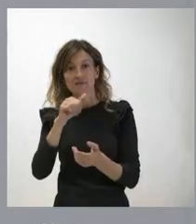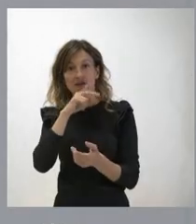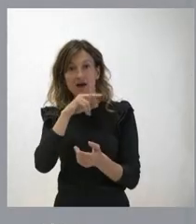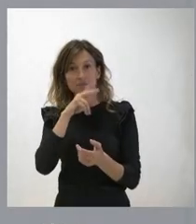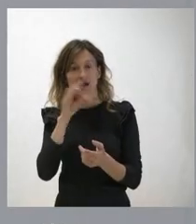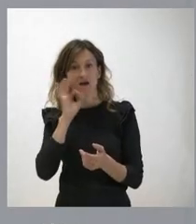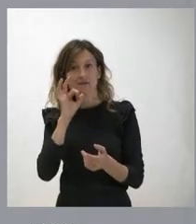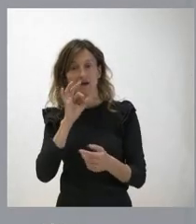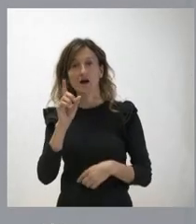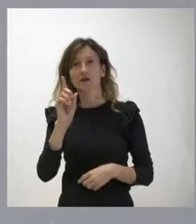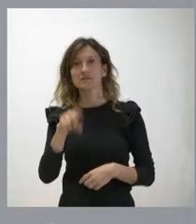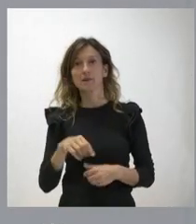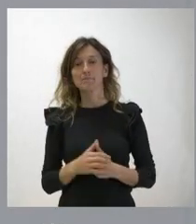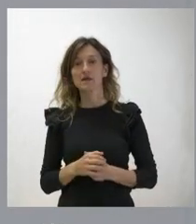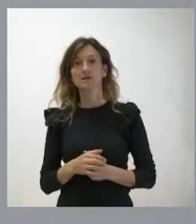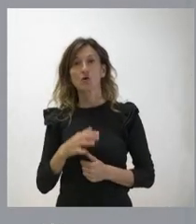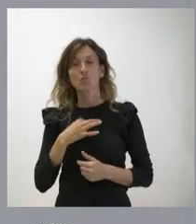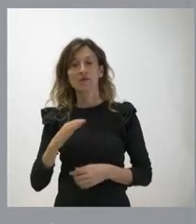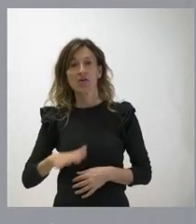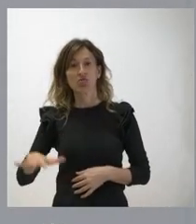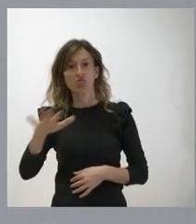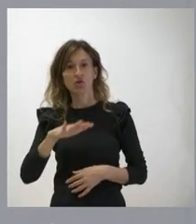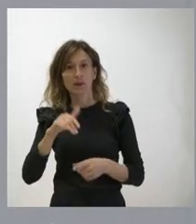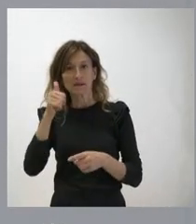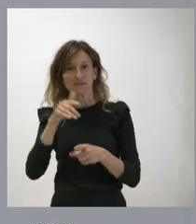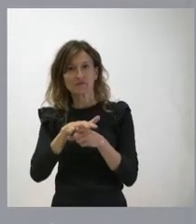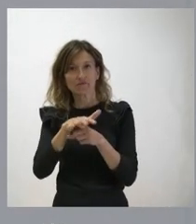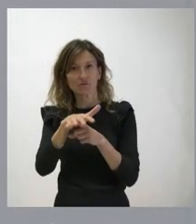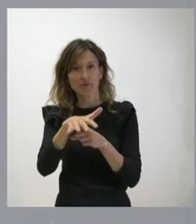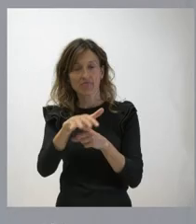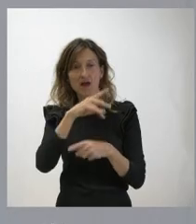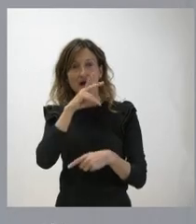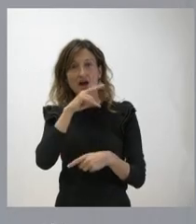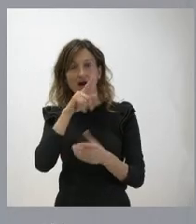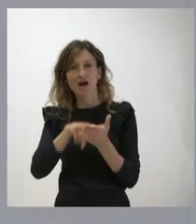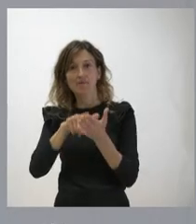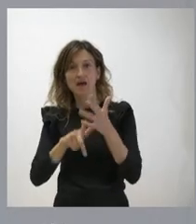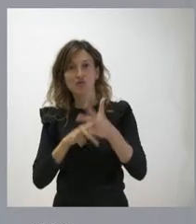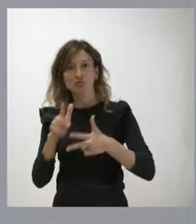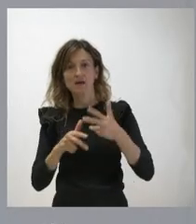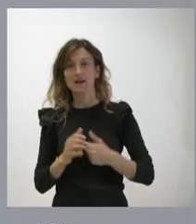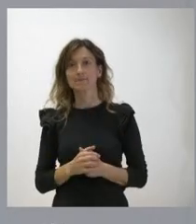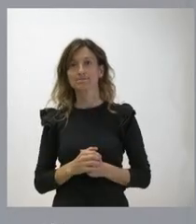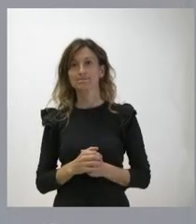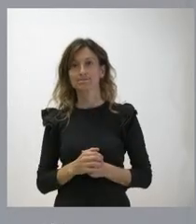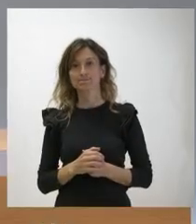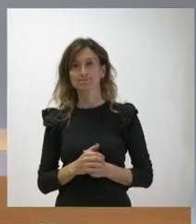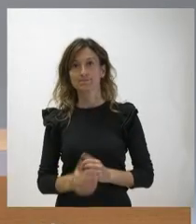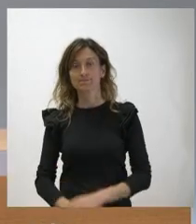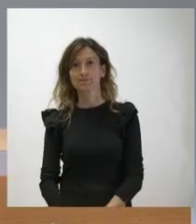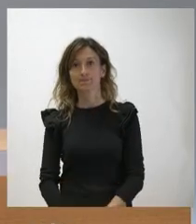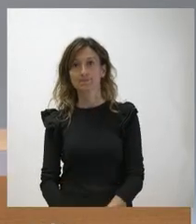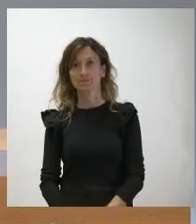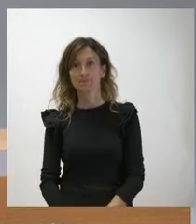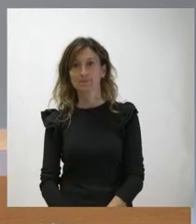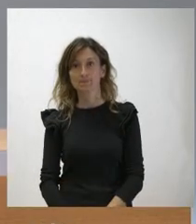y tamb la posibilidad de esas zonas de más influencia en el habla del euskera y la